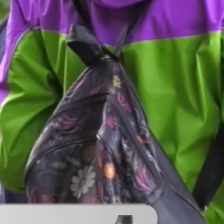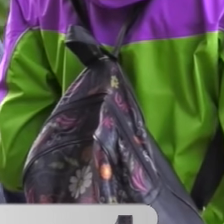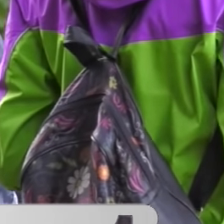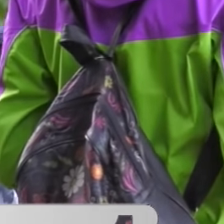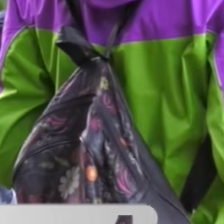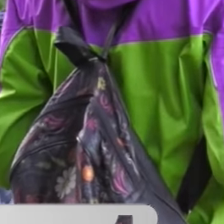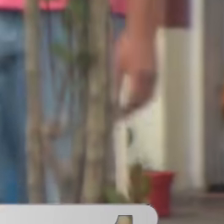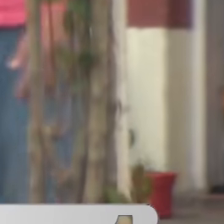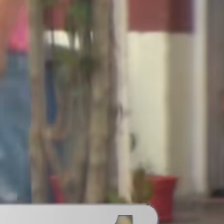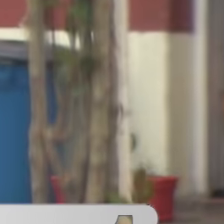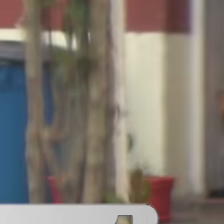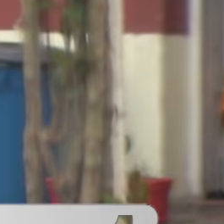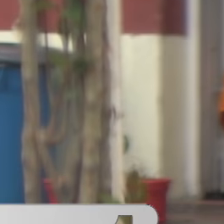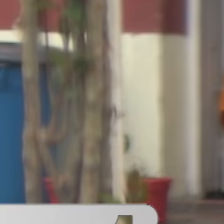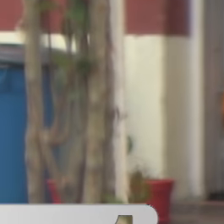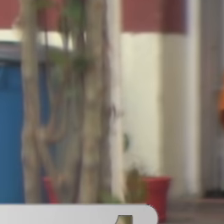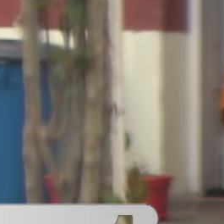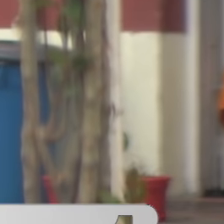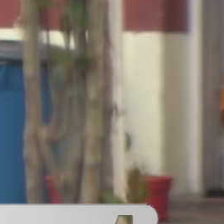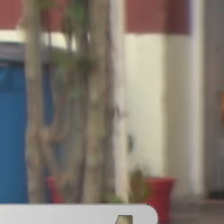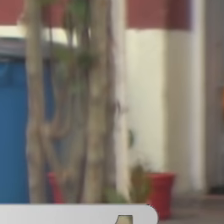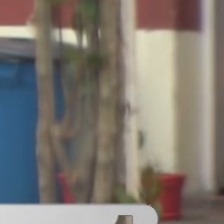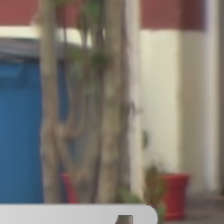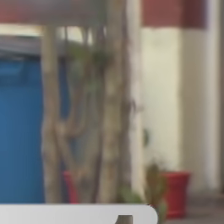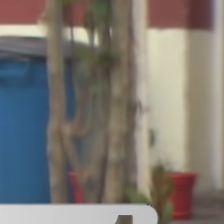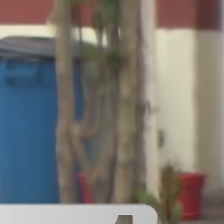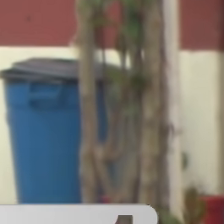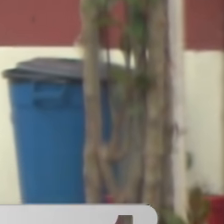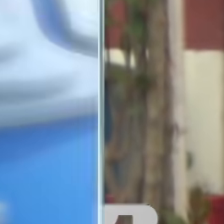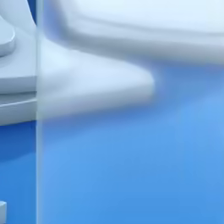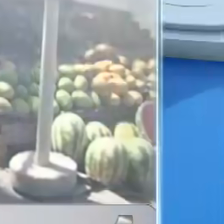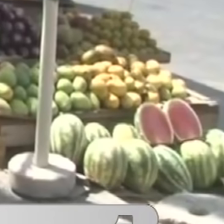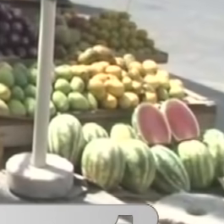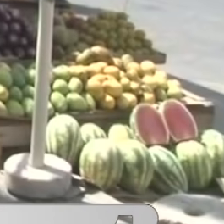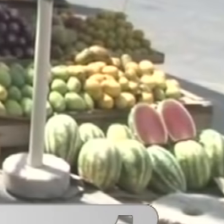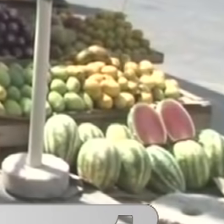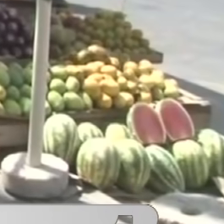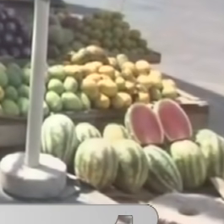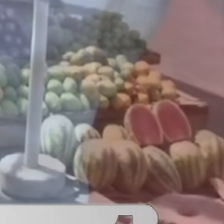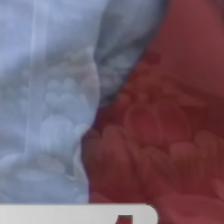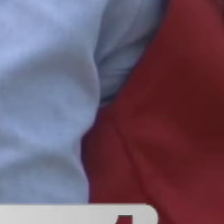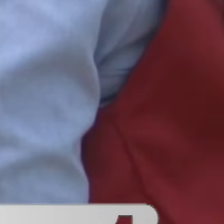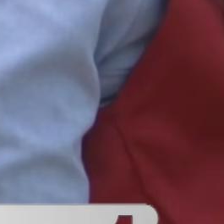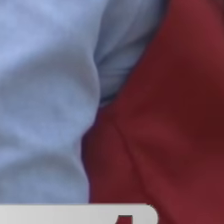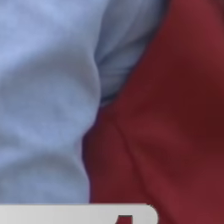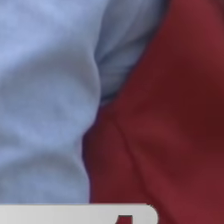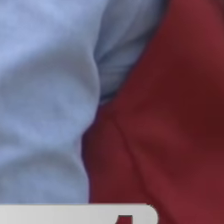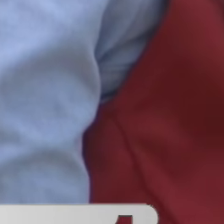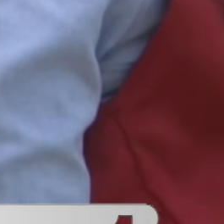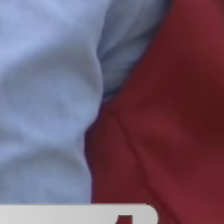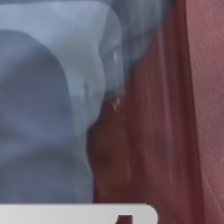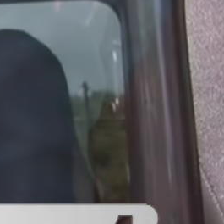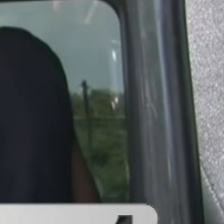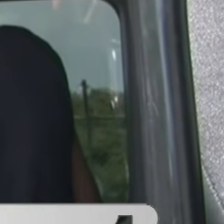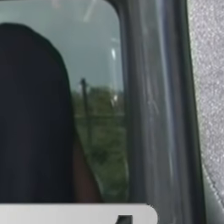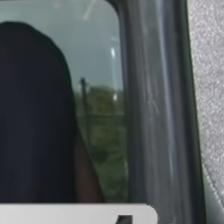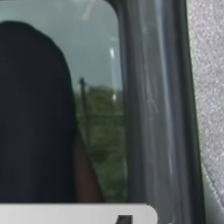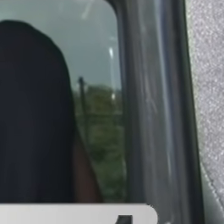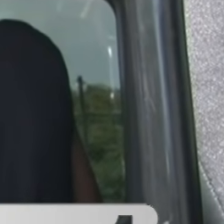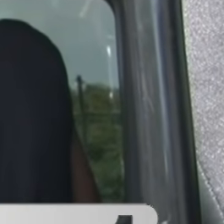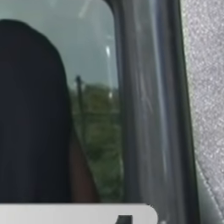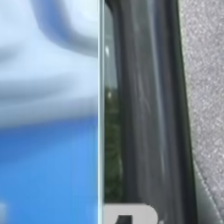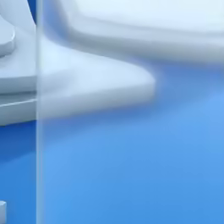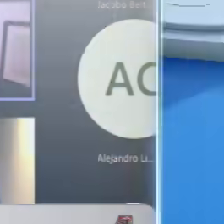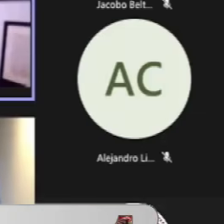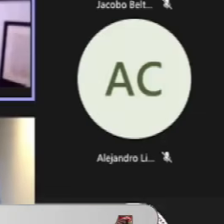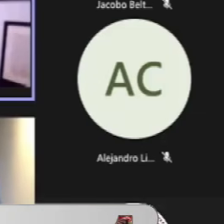millones de migrantes serán vacunados. ¿Cómo será el proceso? Vacunación masiva en el mercado Basurto de